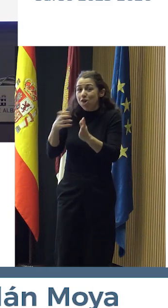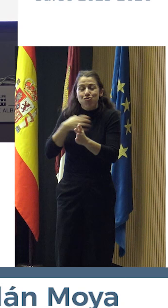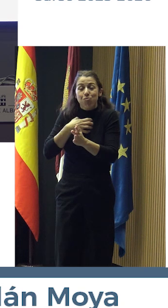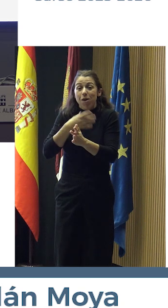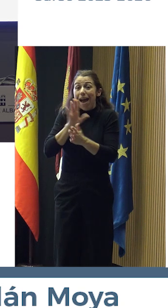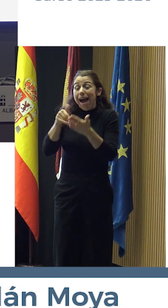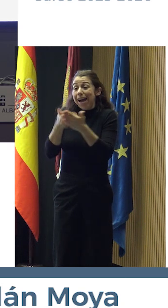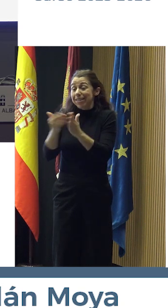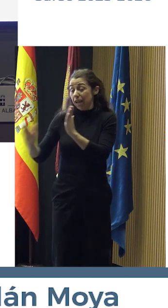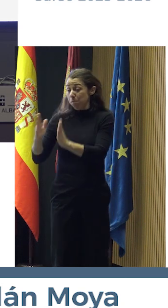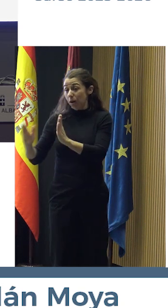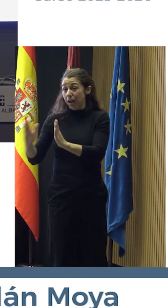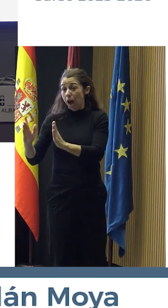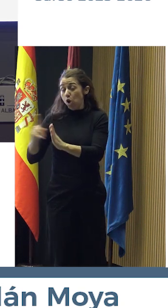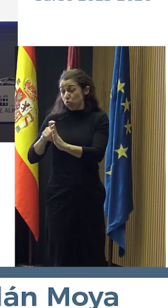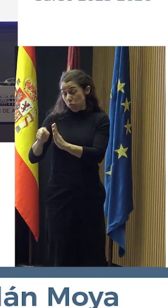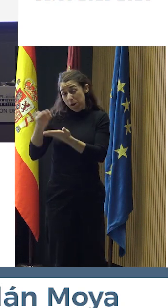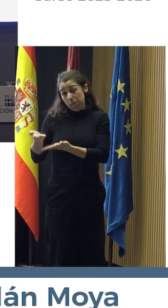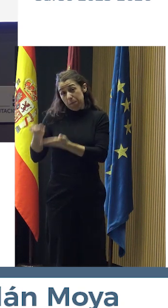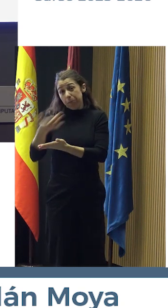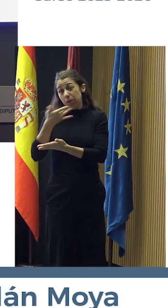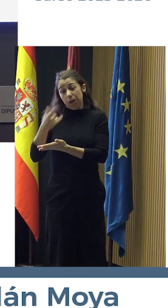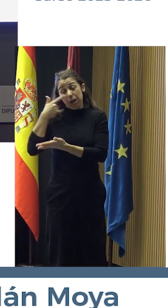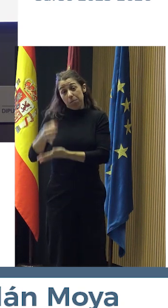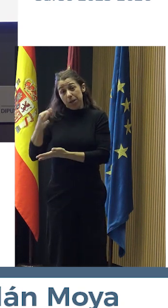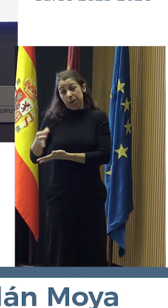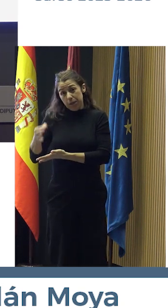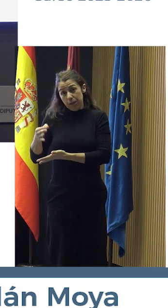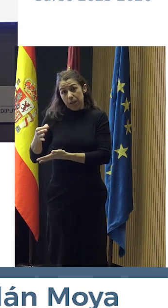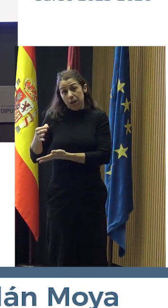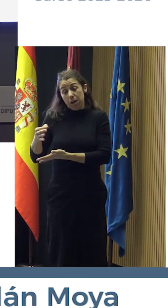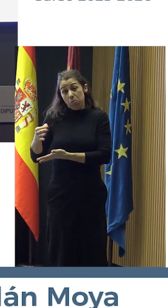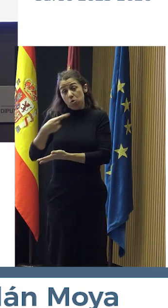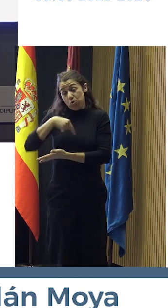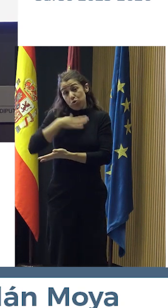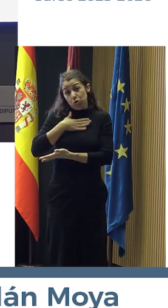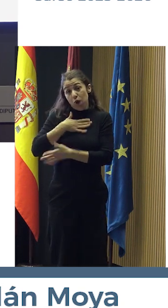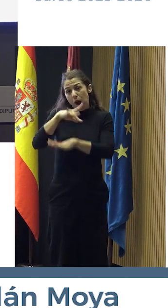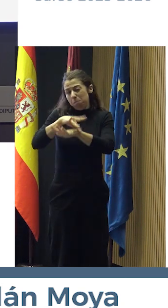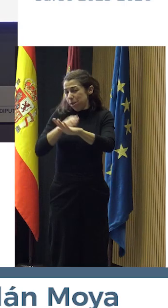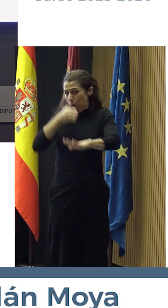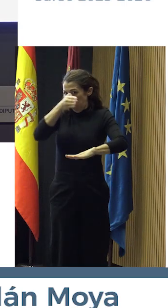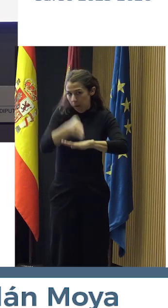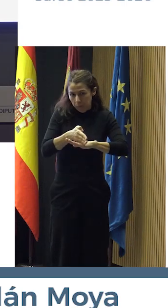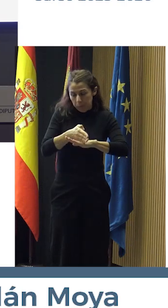llega a ser hasta en este momento en el que haya un tumor in situ cuando realmente acudimos a consulta médica.